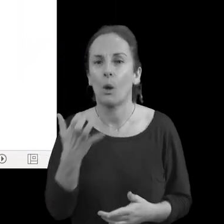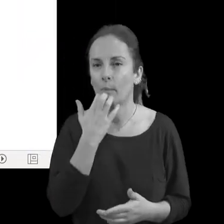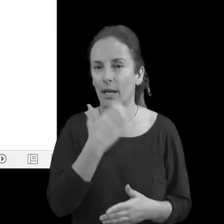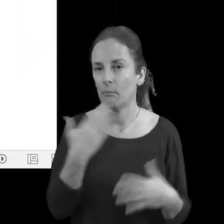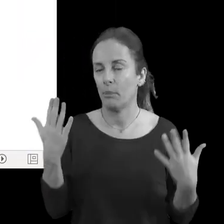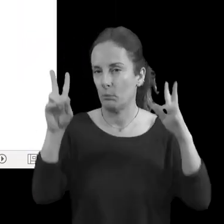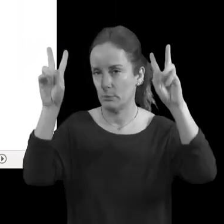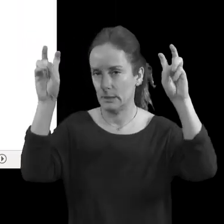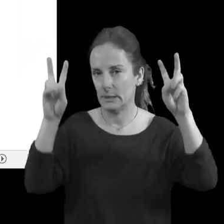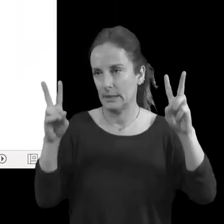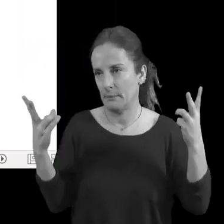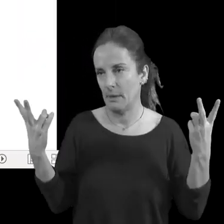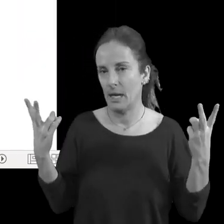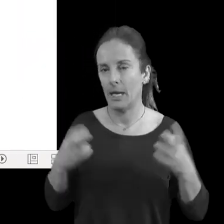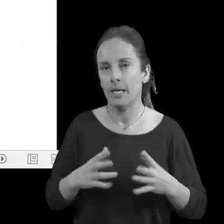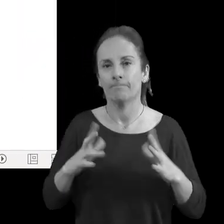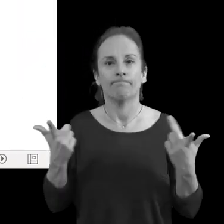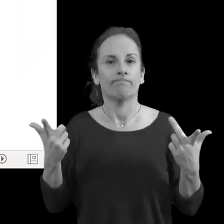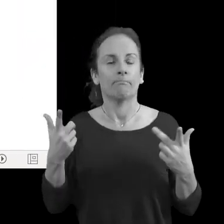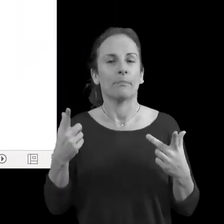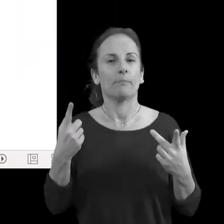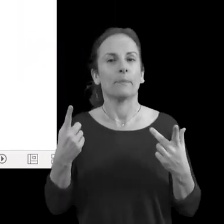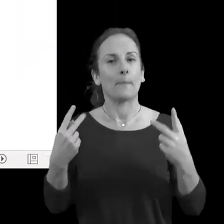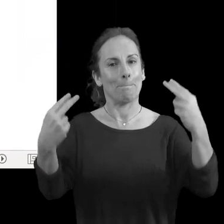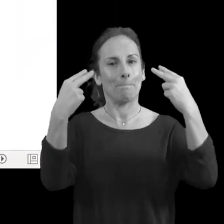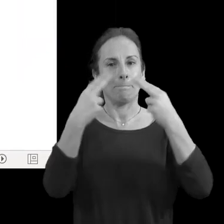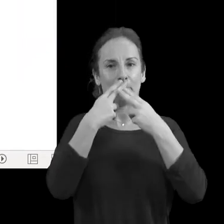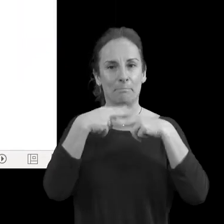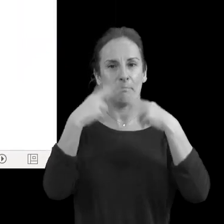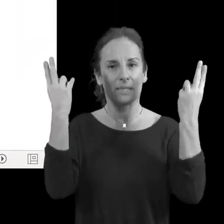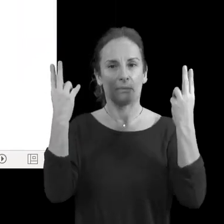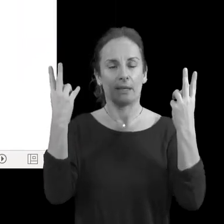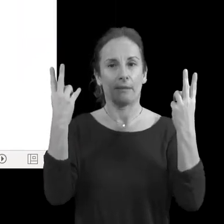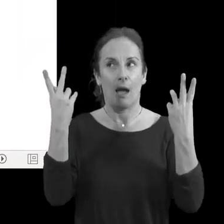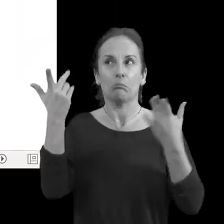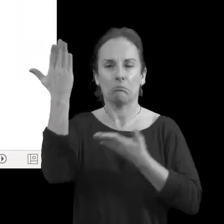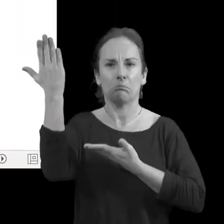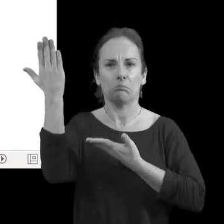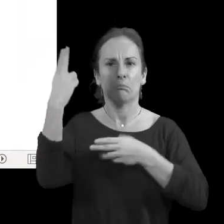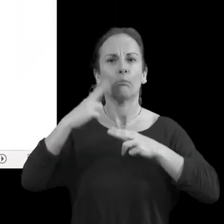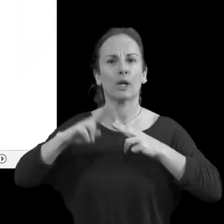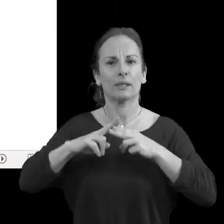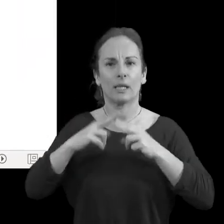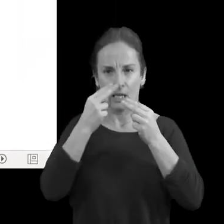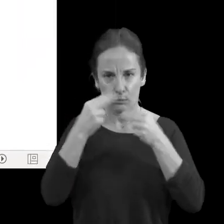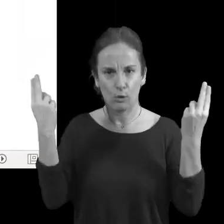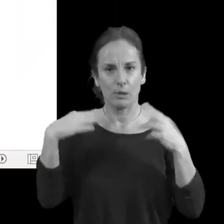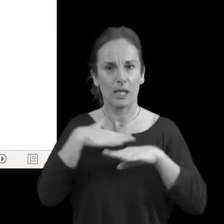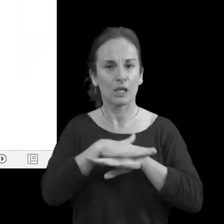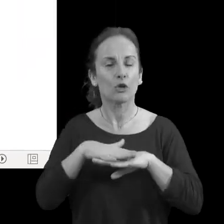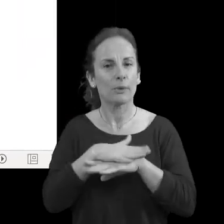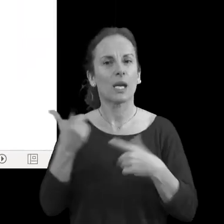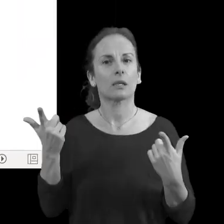cuestión de la invisibilidad en las políticas públicas, en el mercado laboral,